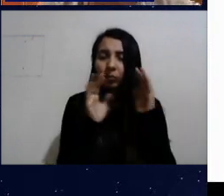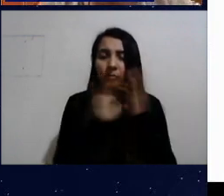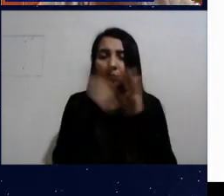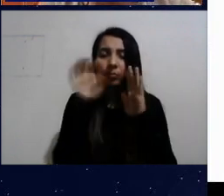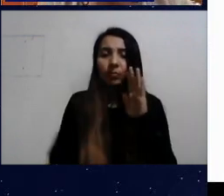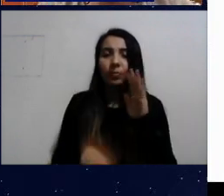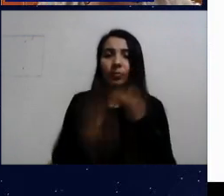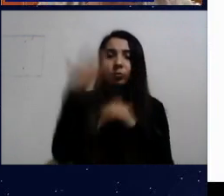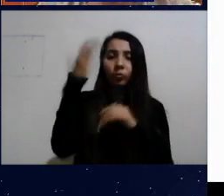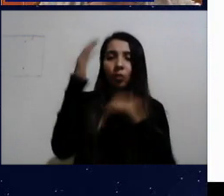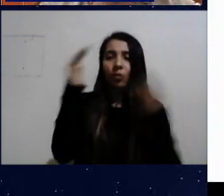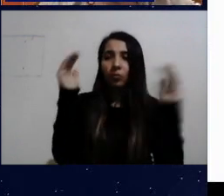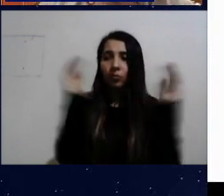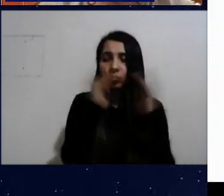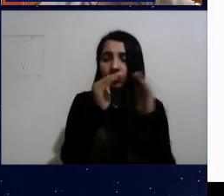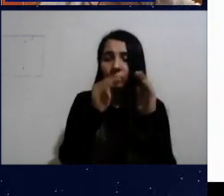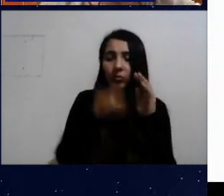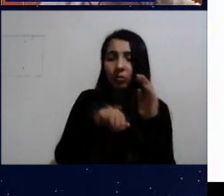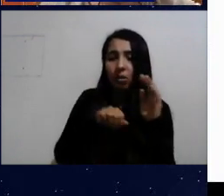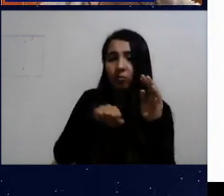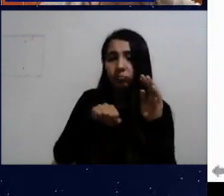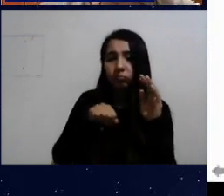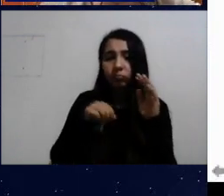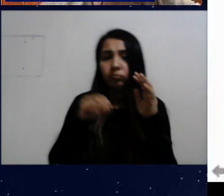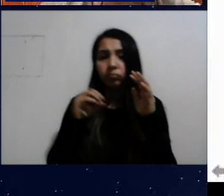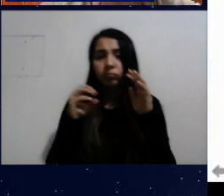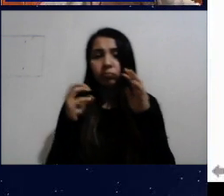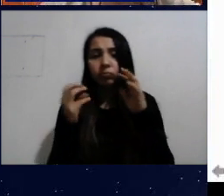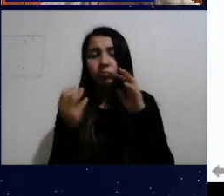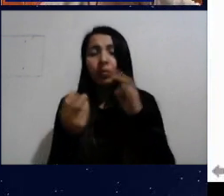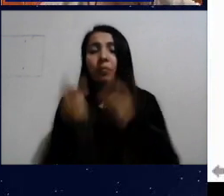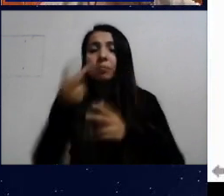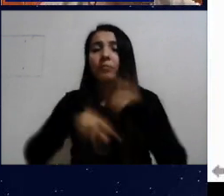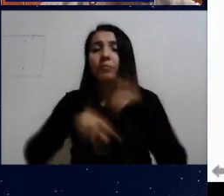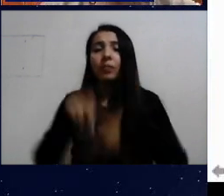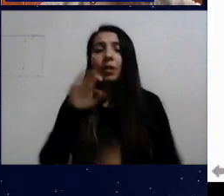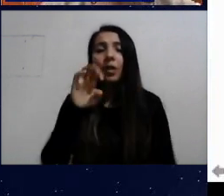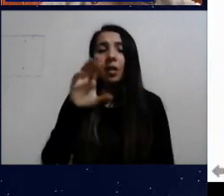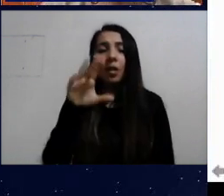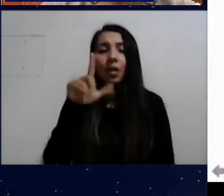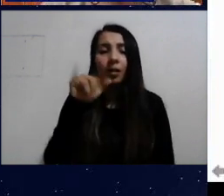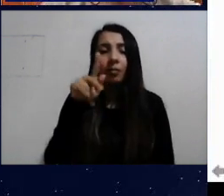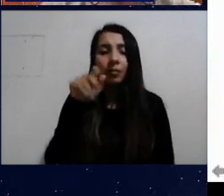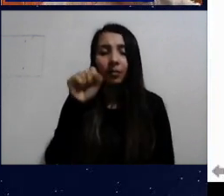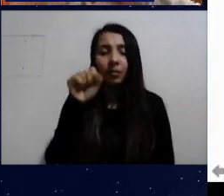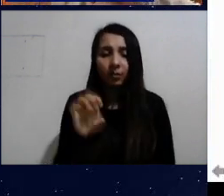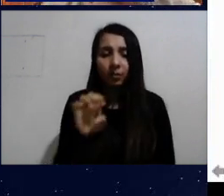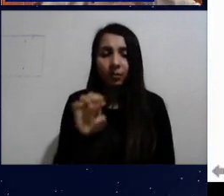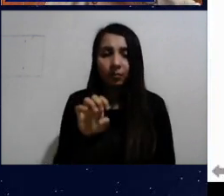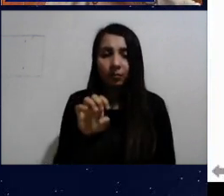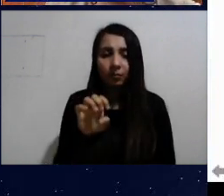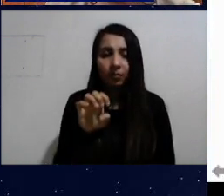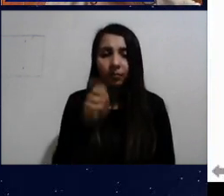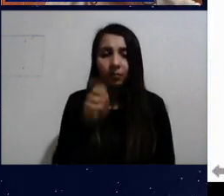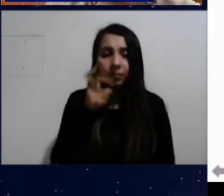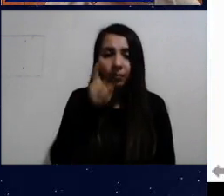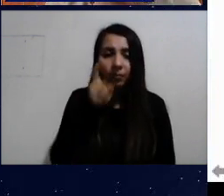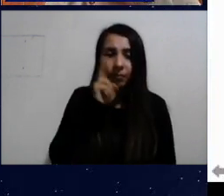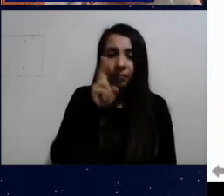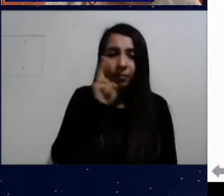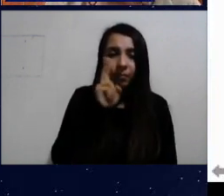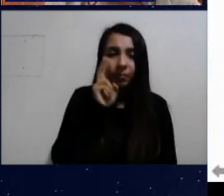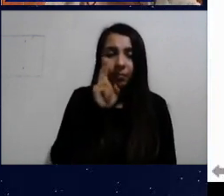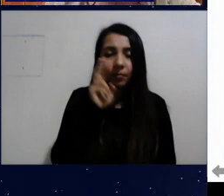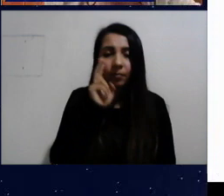M, pues produce un eclipse, una señal como esta, ¿no? Ese eclipse que hemos visto que